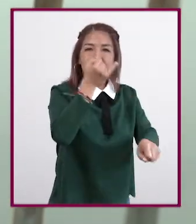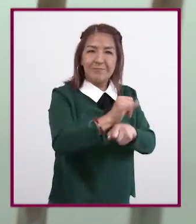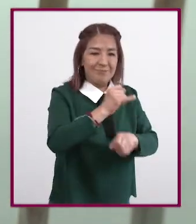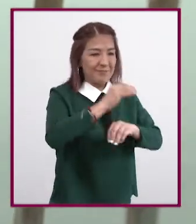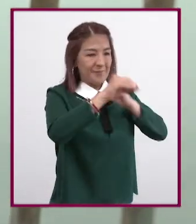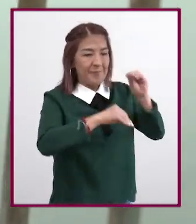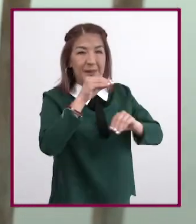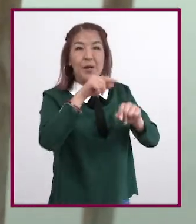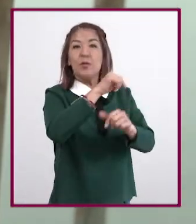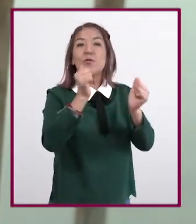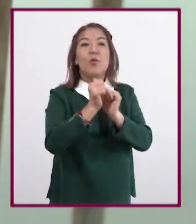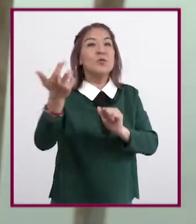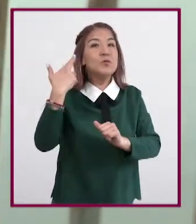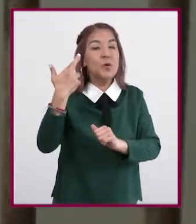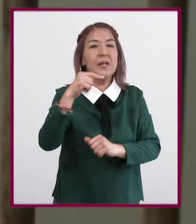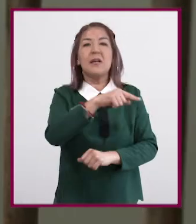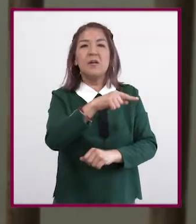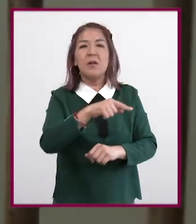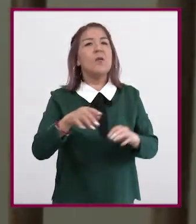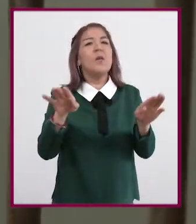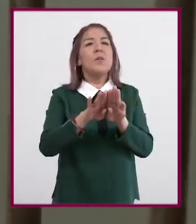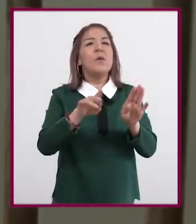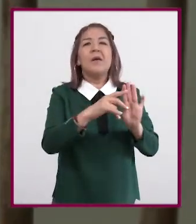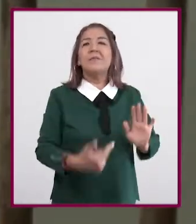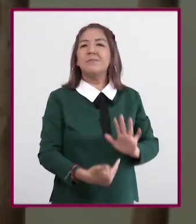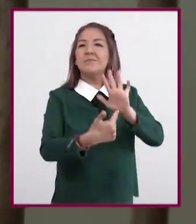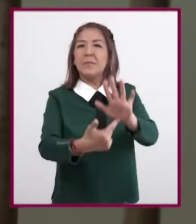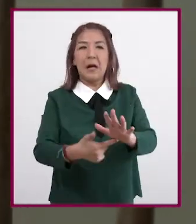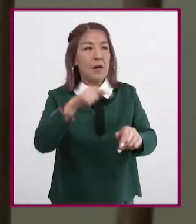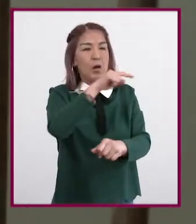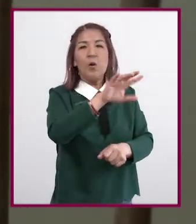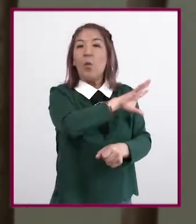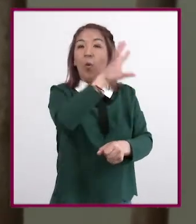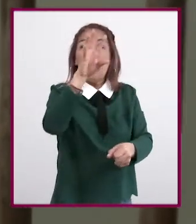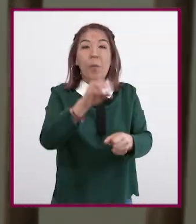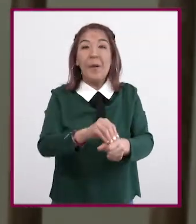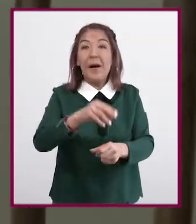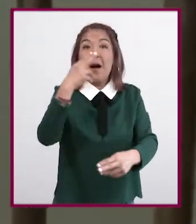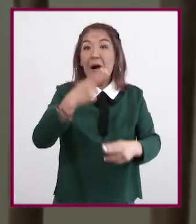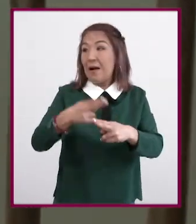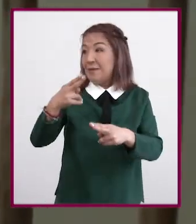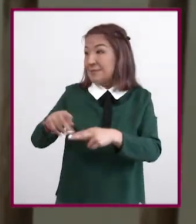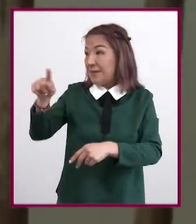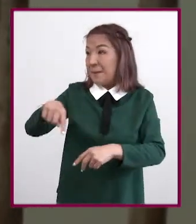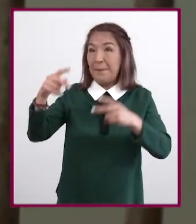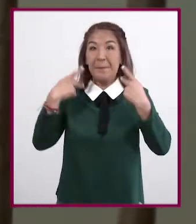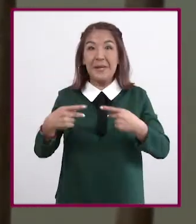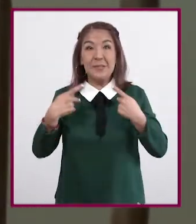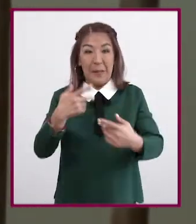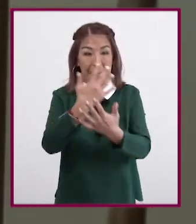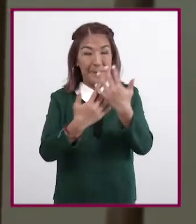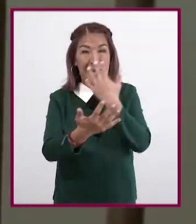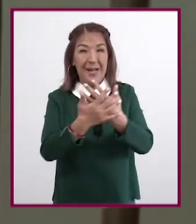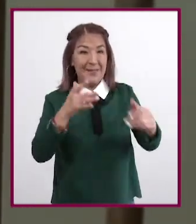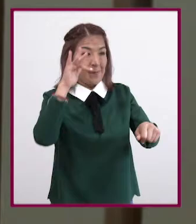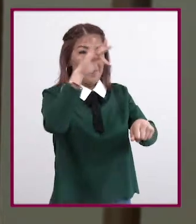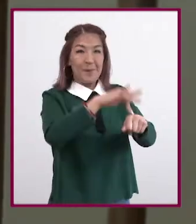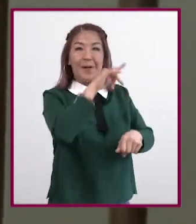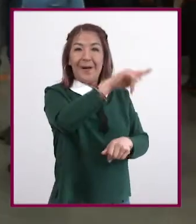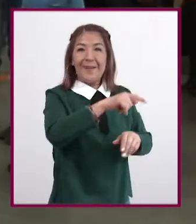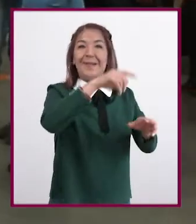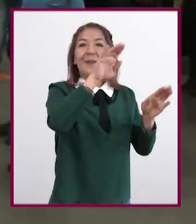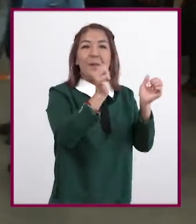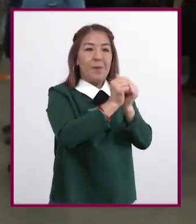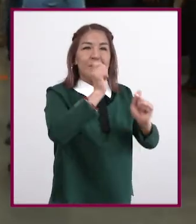sonido, ser una escultura, la pieza quedaba completa hasta que la gente la activara, es decir, hasta que la gente la pudiera